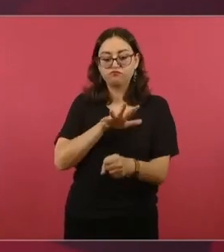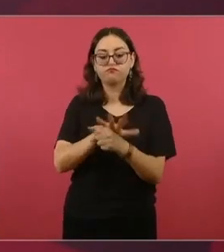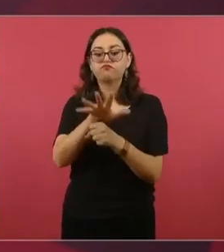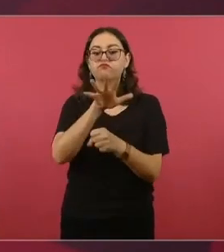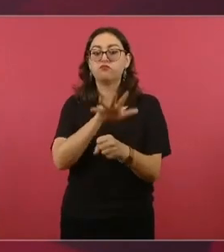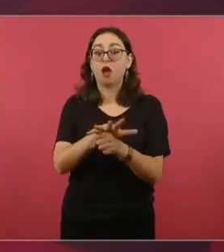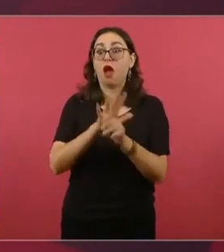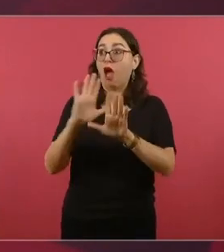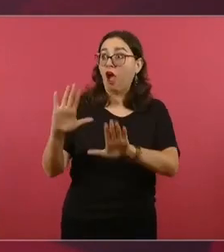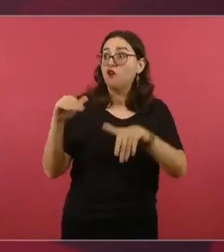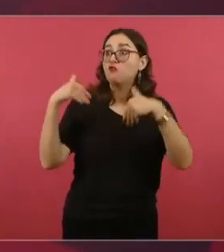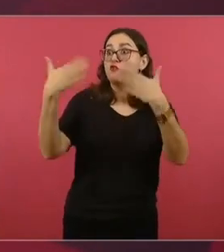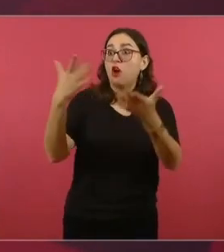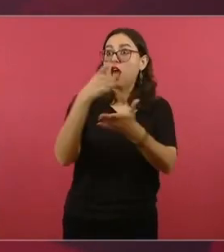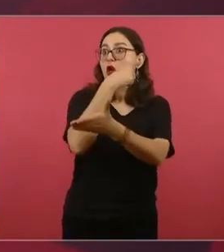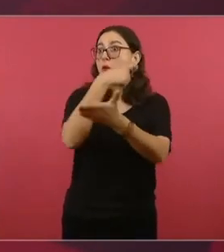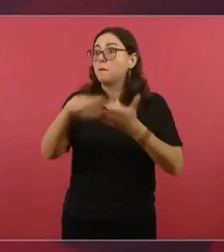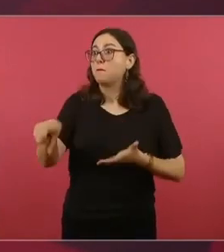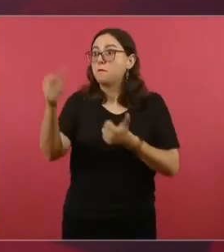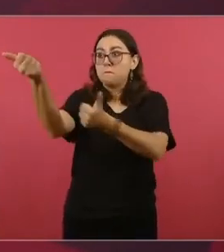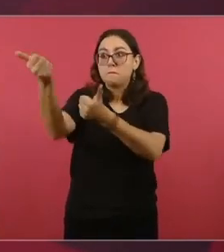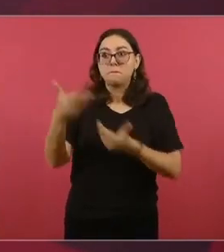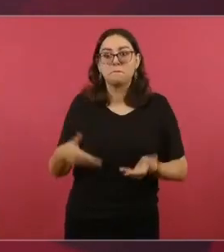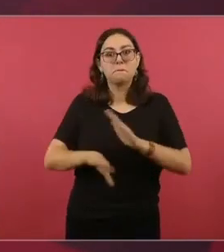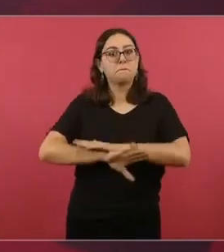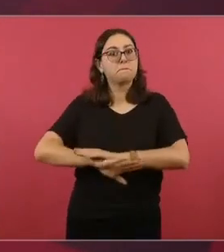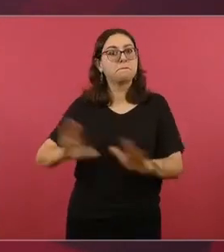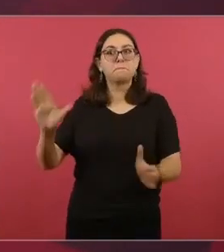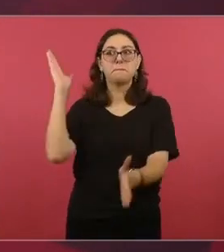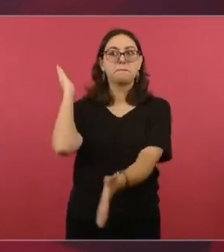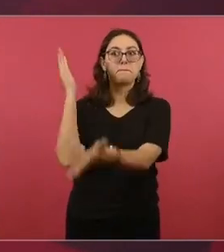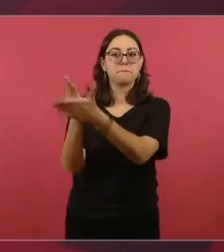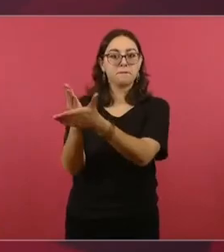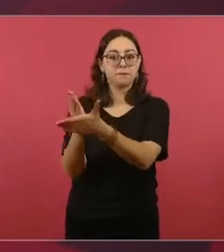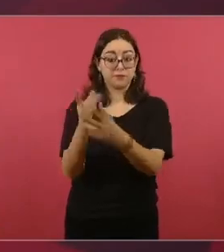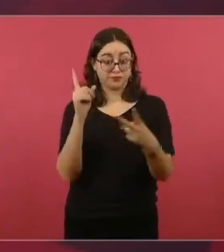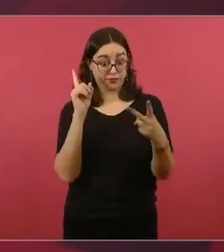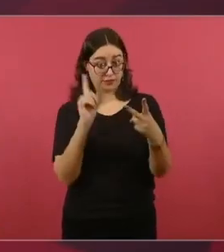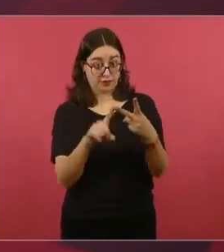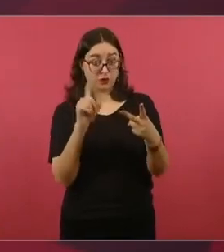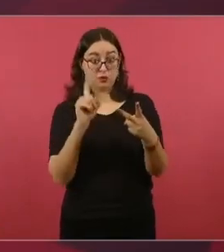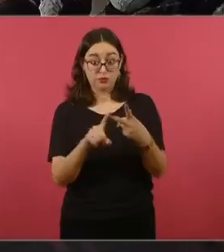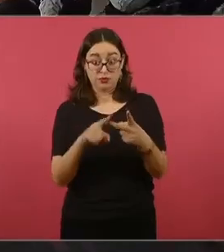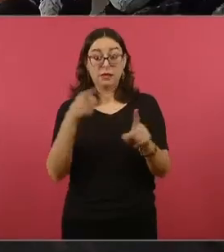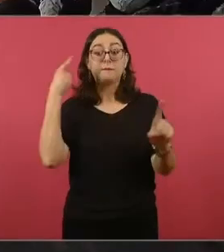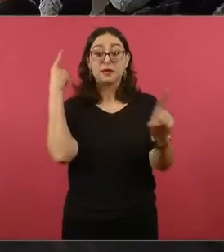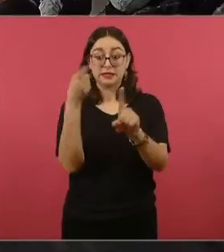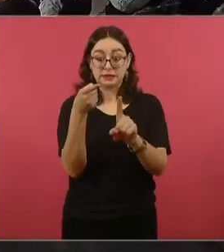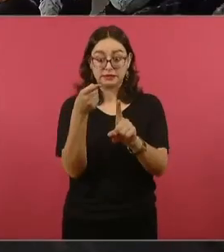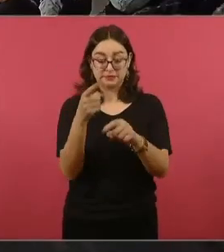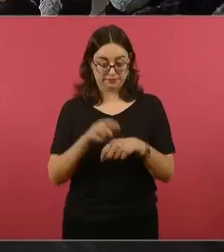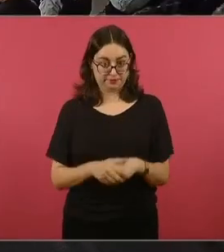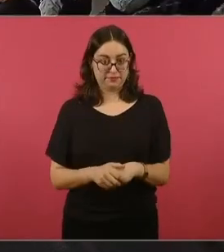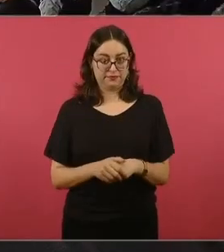diésel en el extranjero. Ese fue otro propósito. ¿Qué nos queda